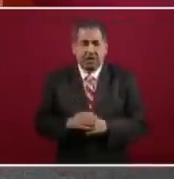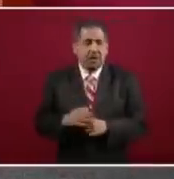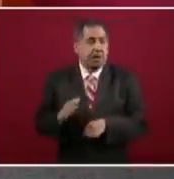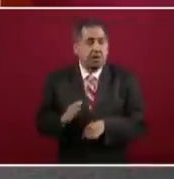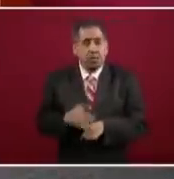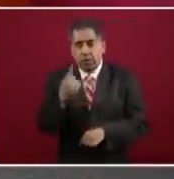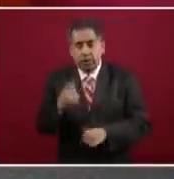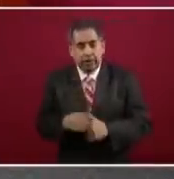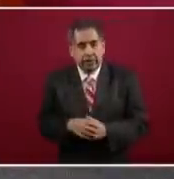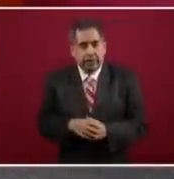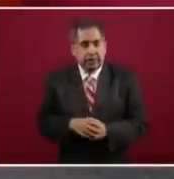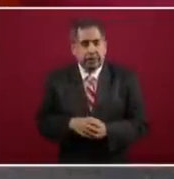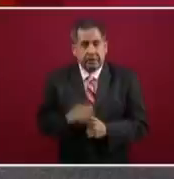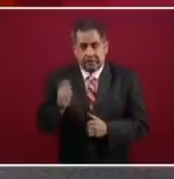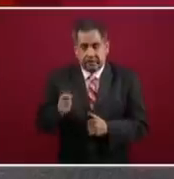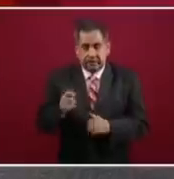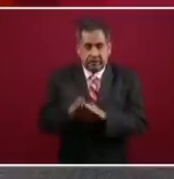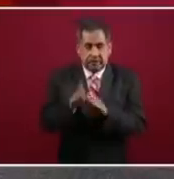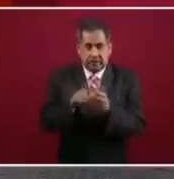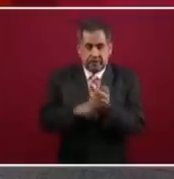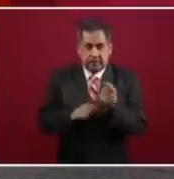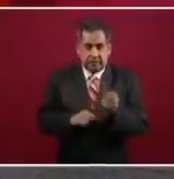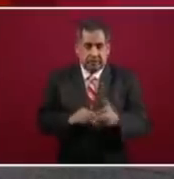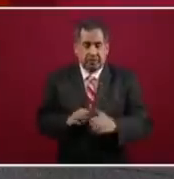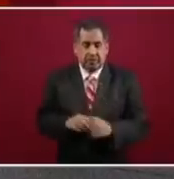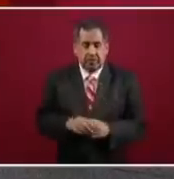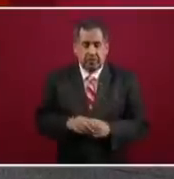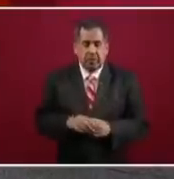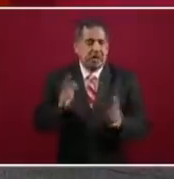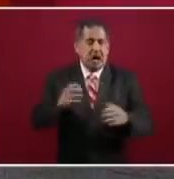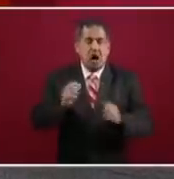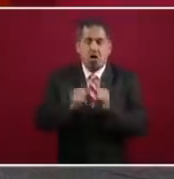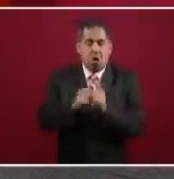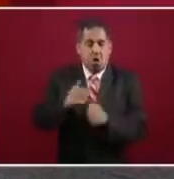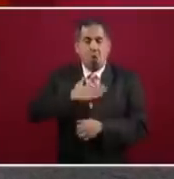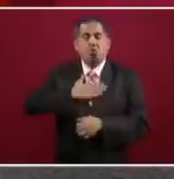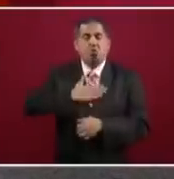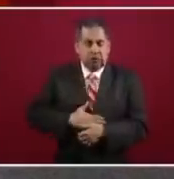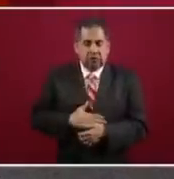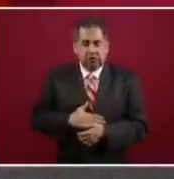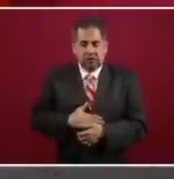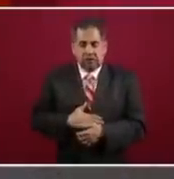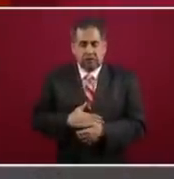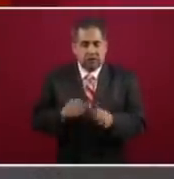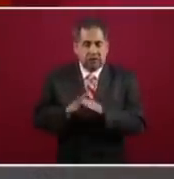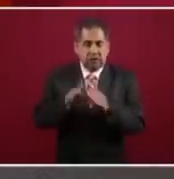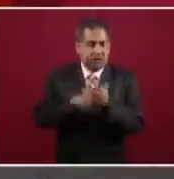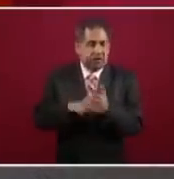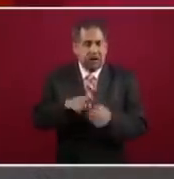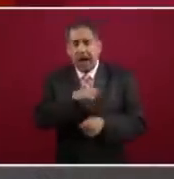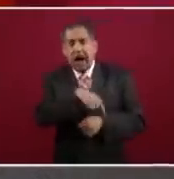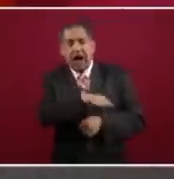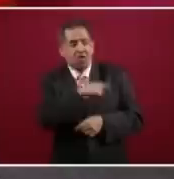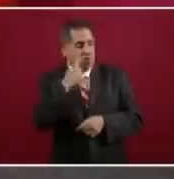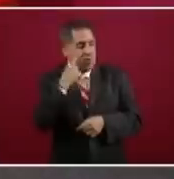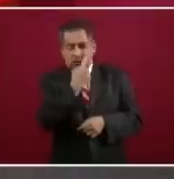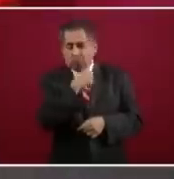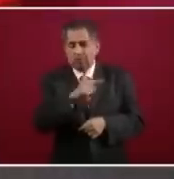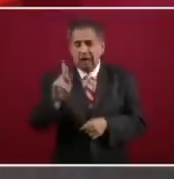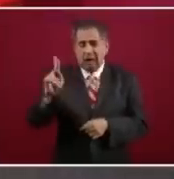qué e se está haciendo justicia que no les gusta los del